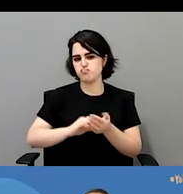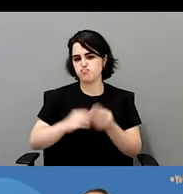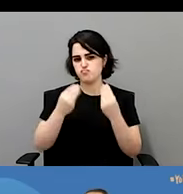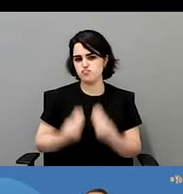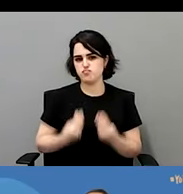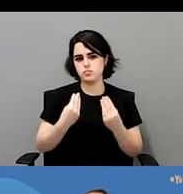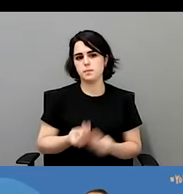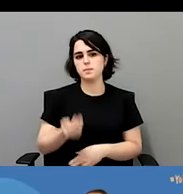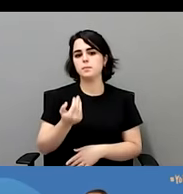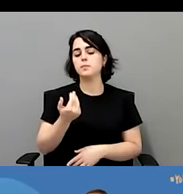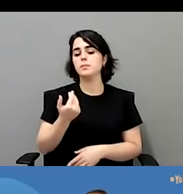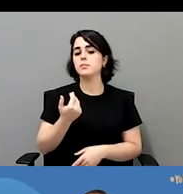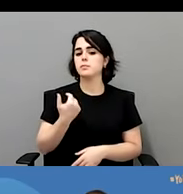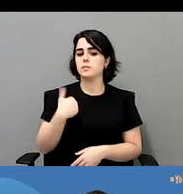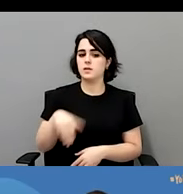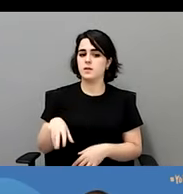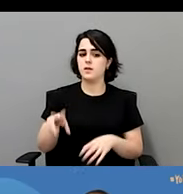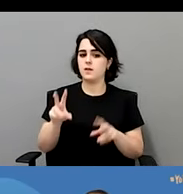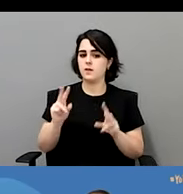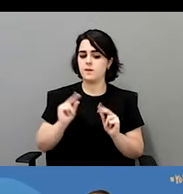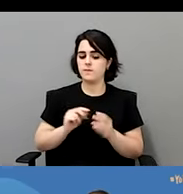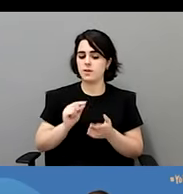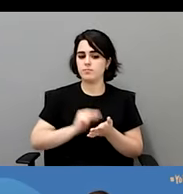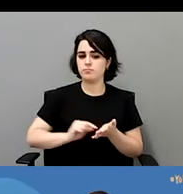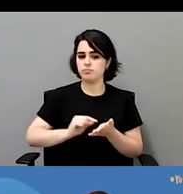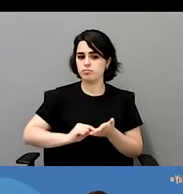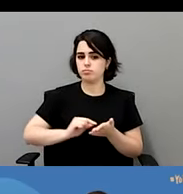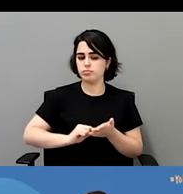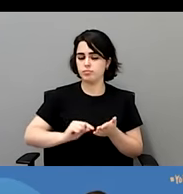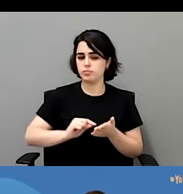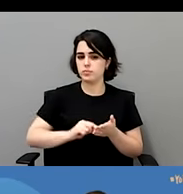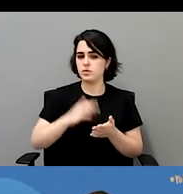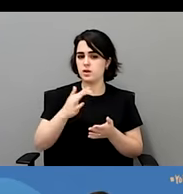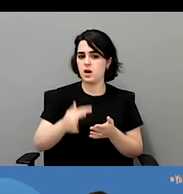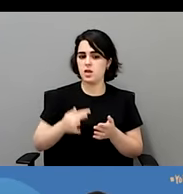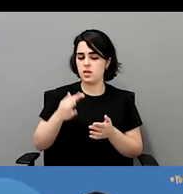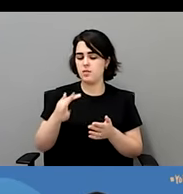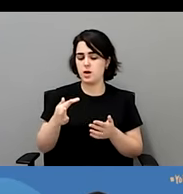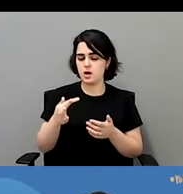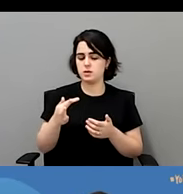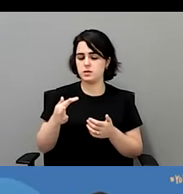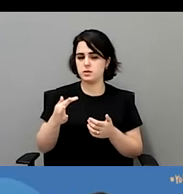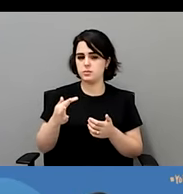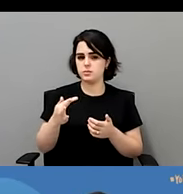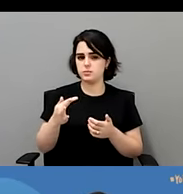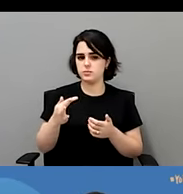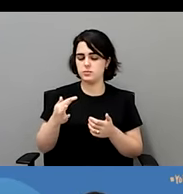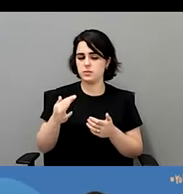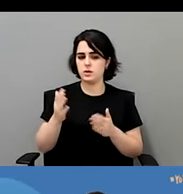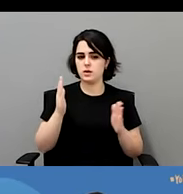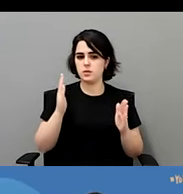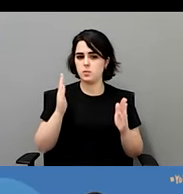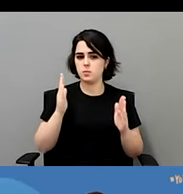Una vez que lo has rellenado y que has tomado el tiempo